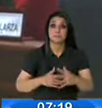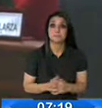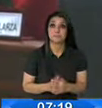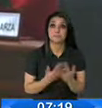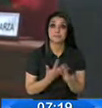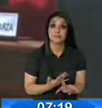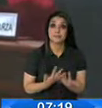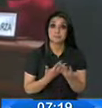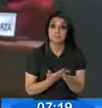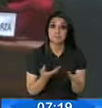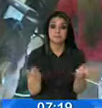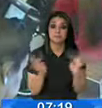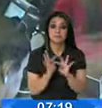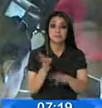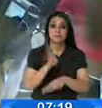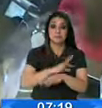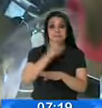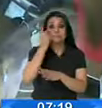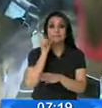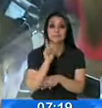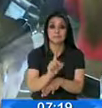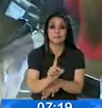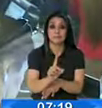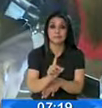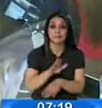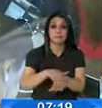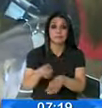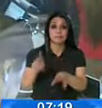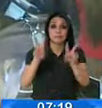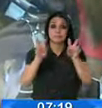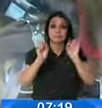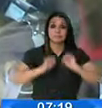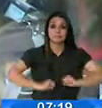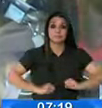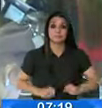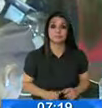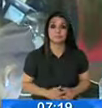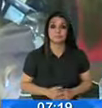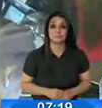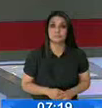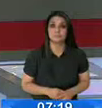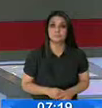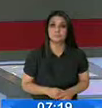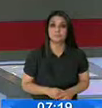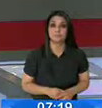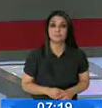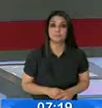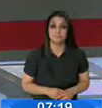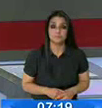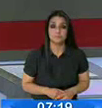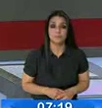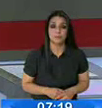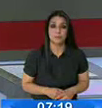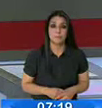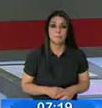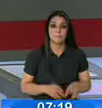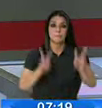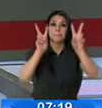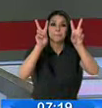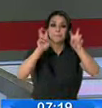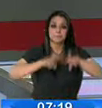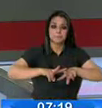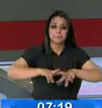esperando que esta vez el Pleno pueda tomar una decisión en torno a este caso. Informó Javier Gallo. En el marco de una